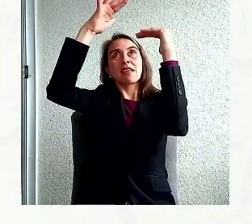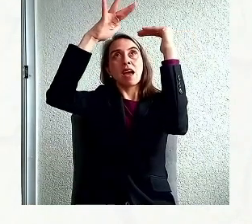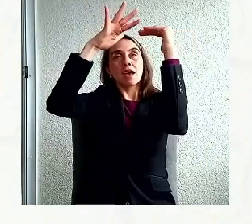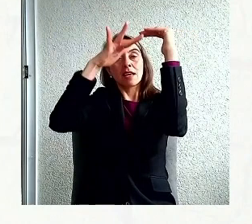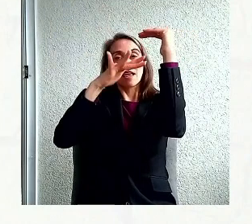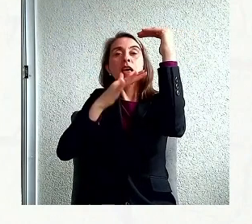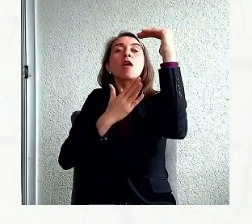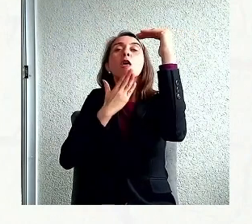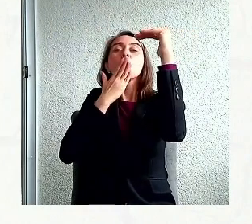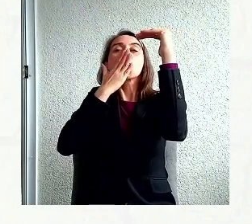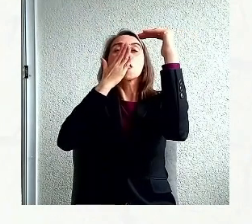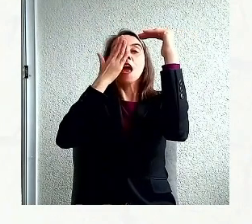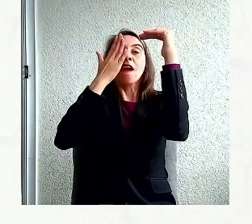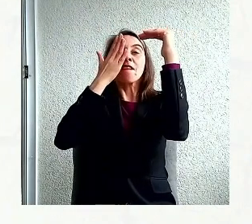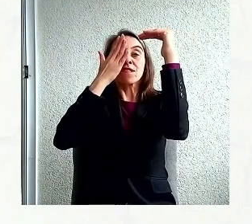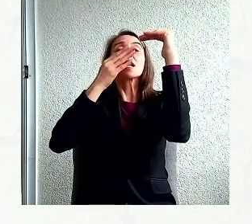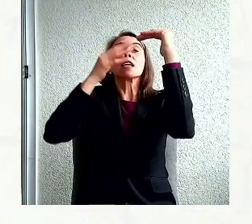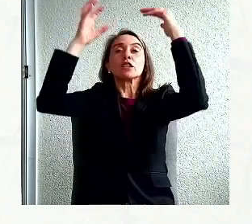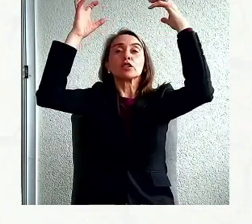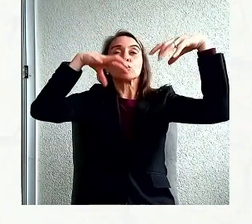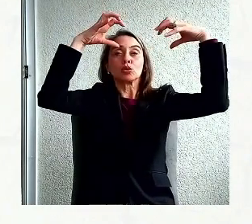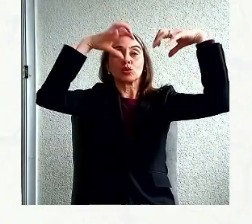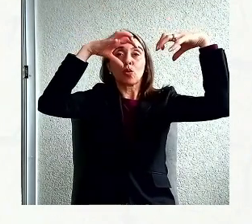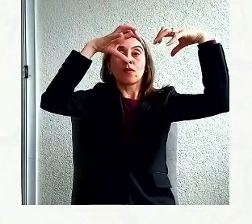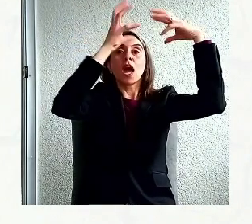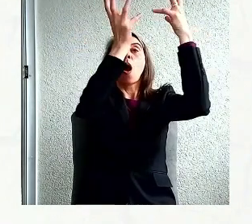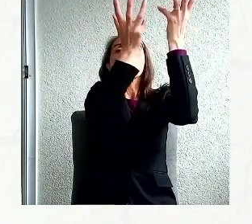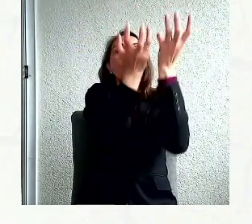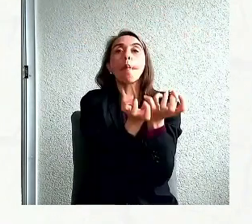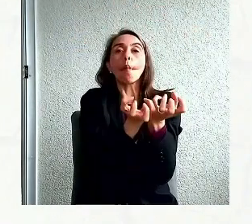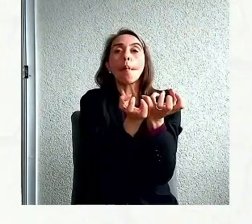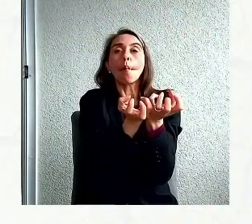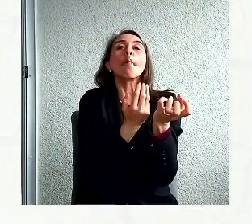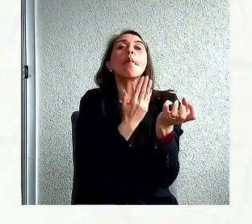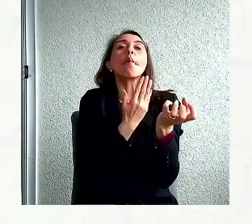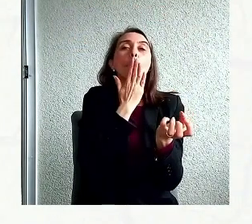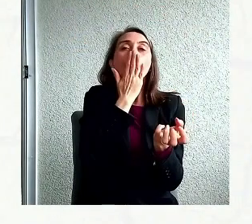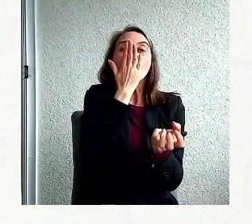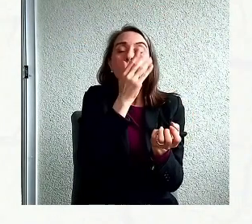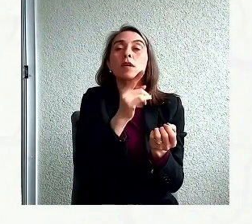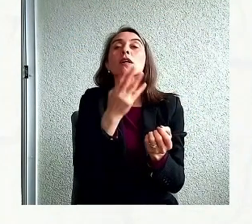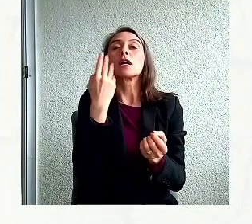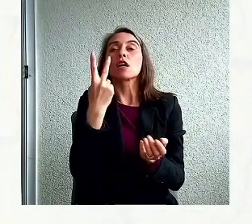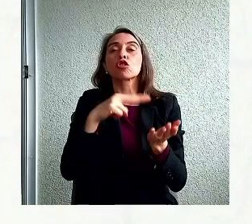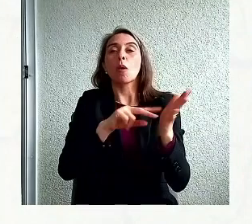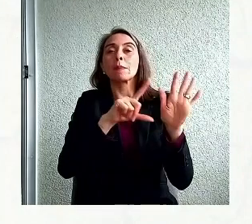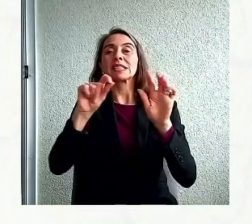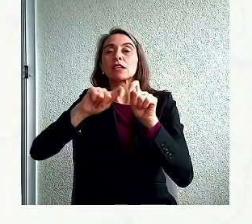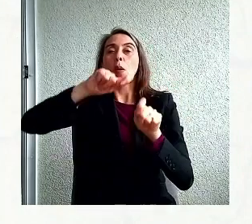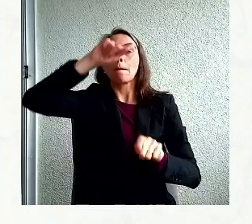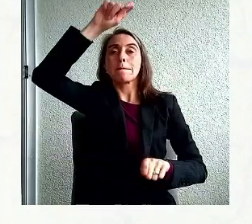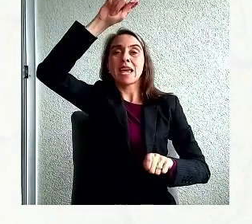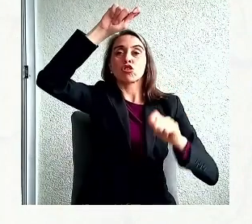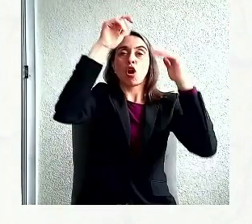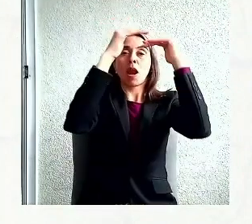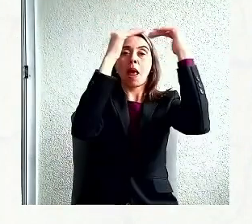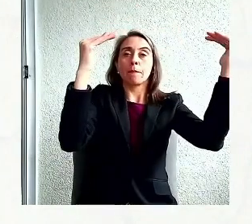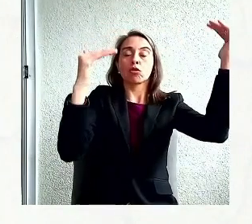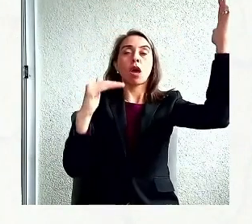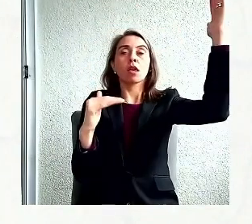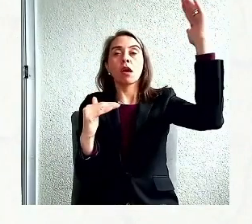estamos en 3.000 metros de altitud. Y por último, y con esto ya termino, los antecedentes respecto de las forzantes